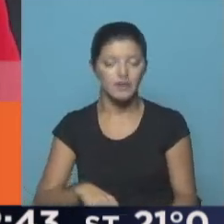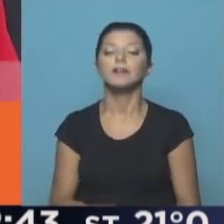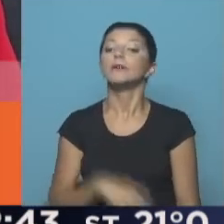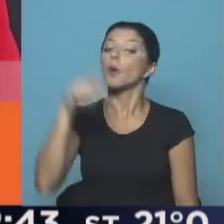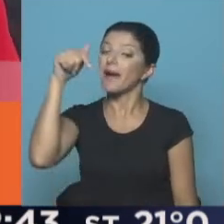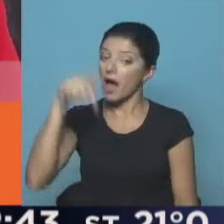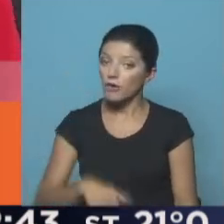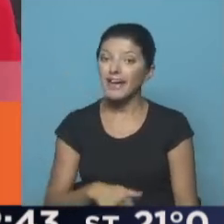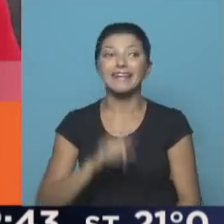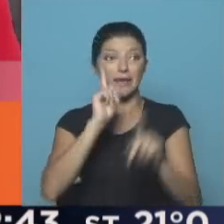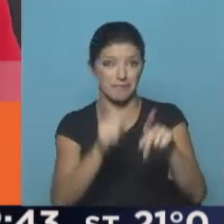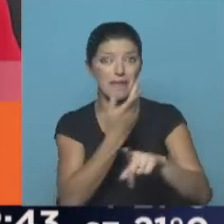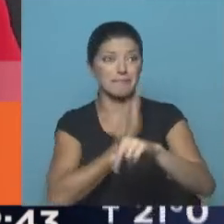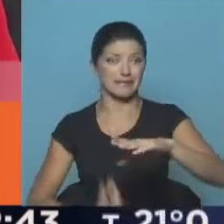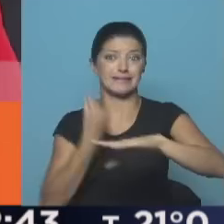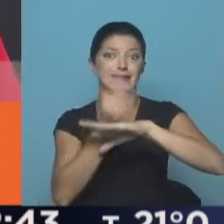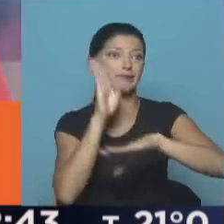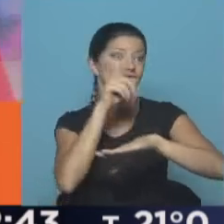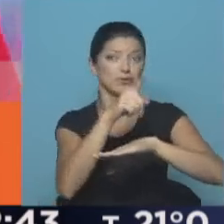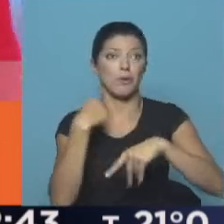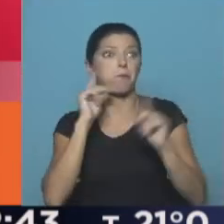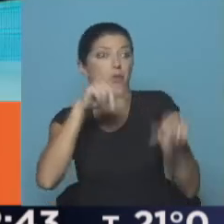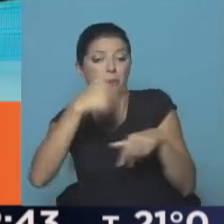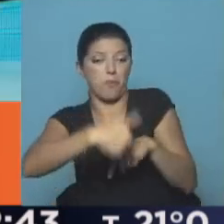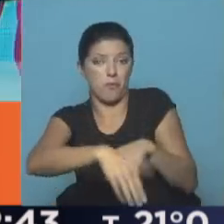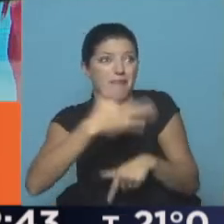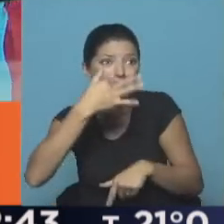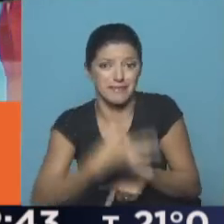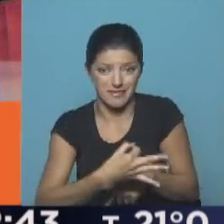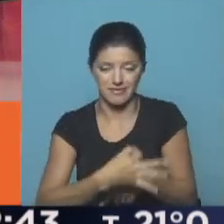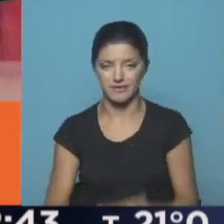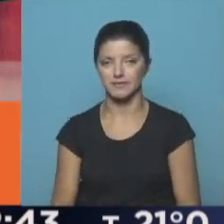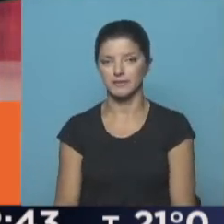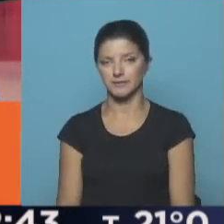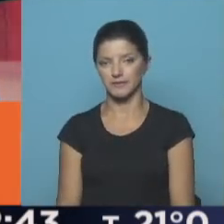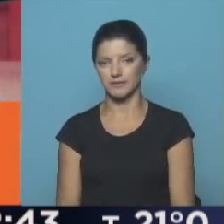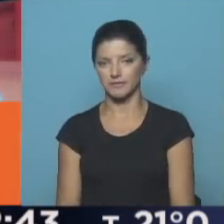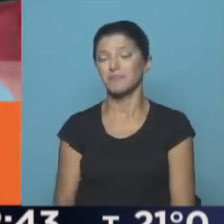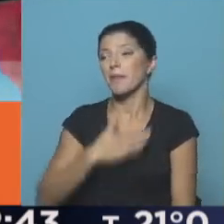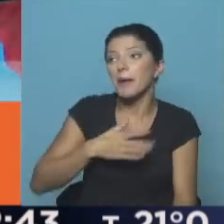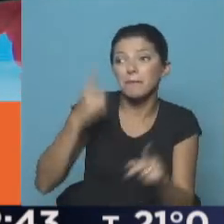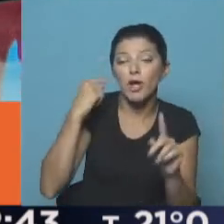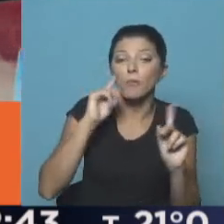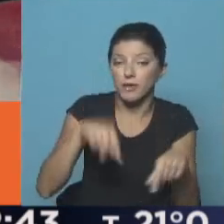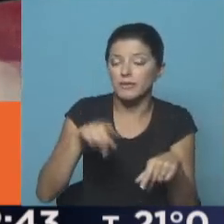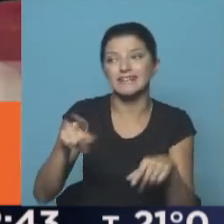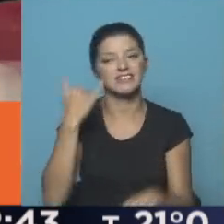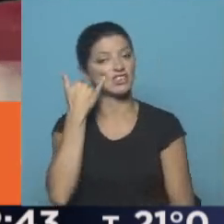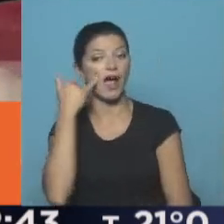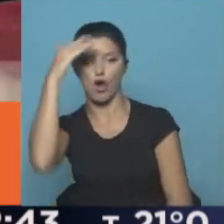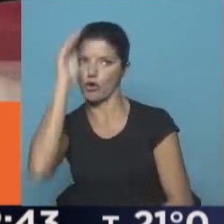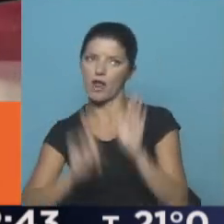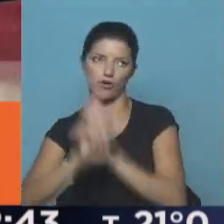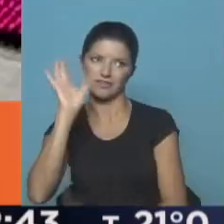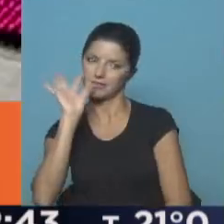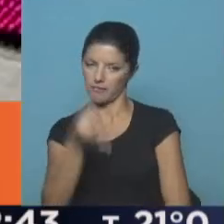un imprevisible en Estados Unidos también. Claro, son dos más que imprevisible, yo creo que la reacción de Corea del Norte ya es previsible, que es lo